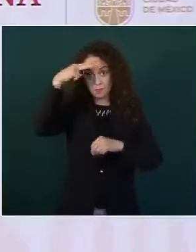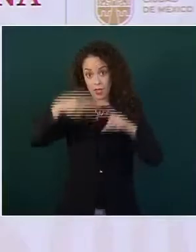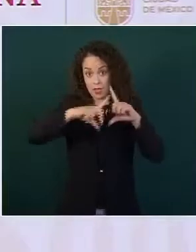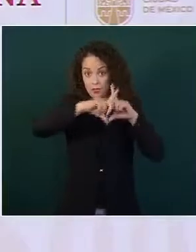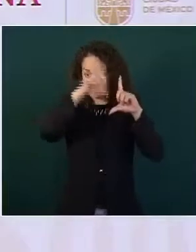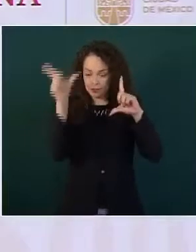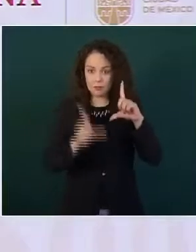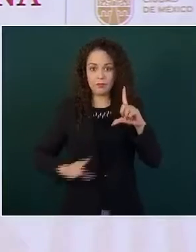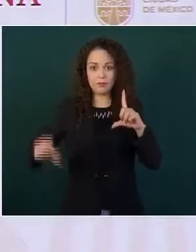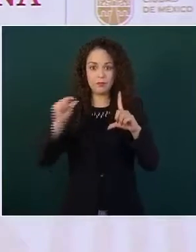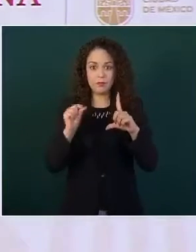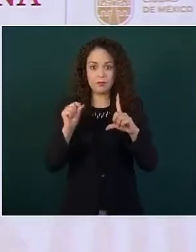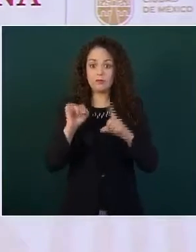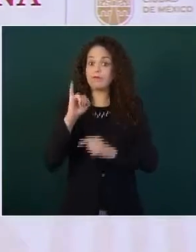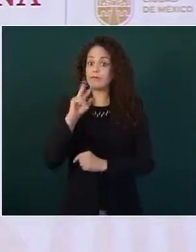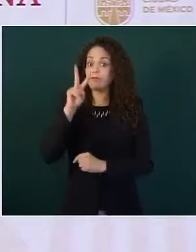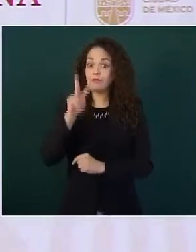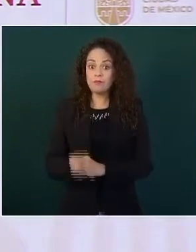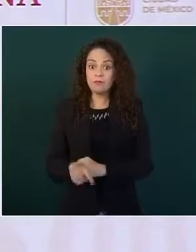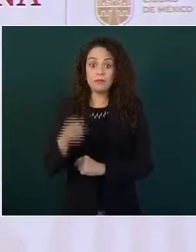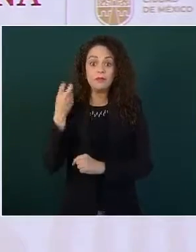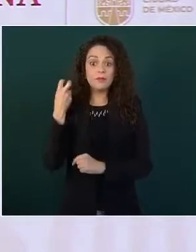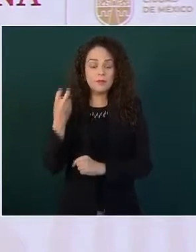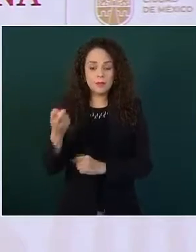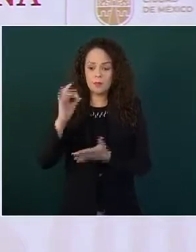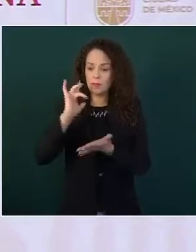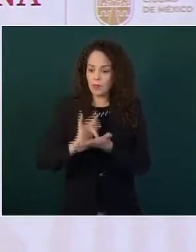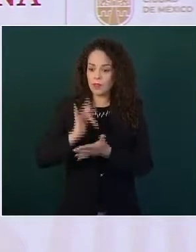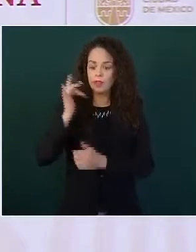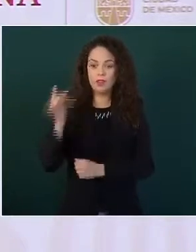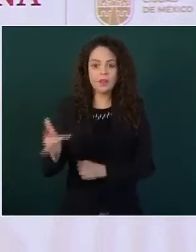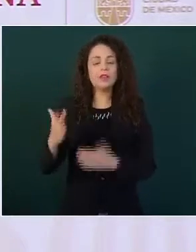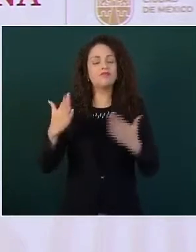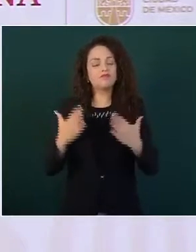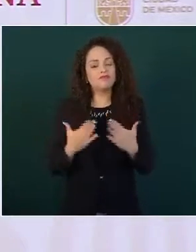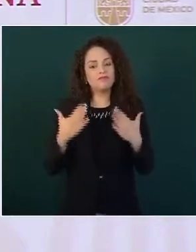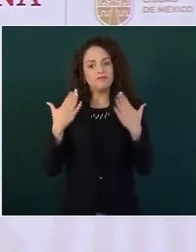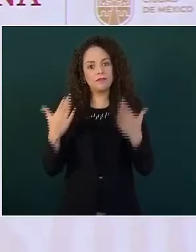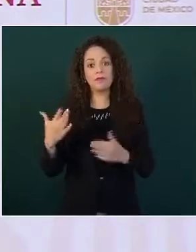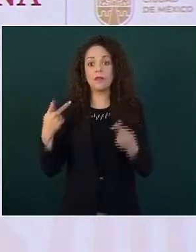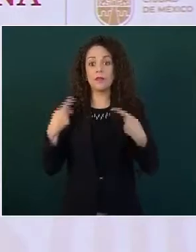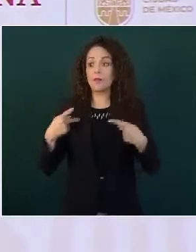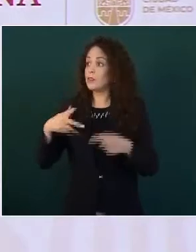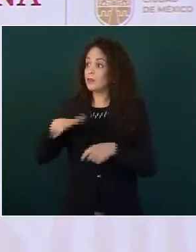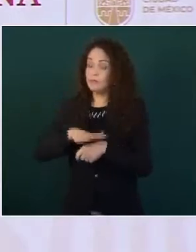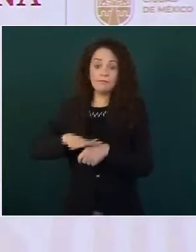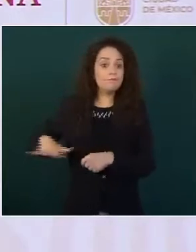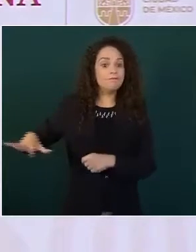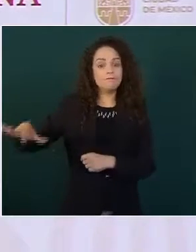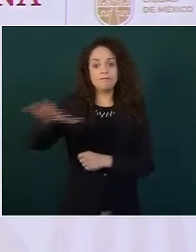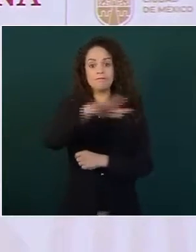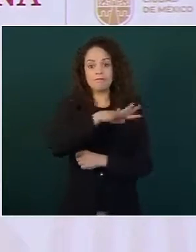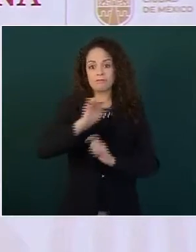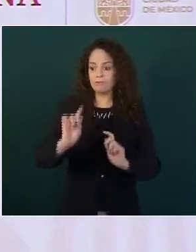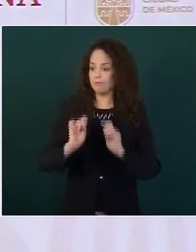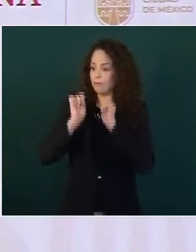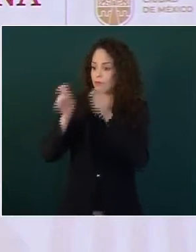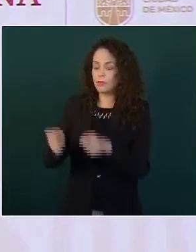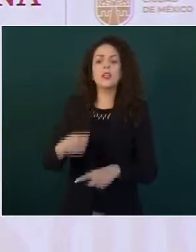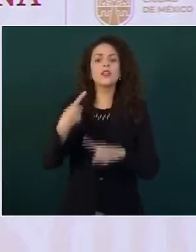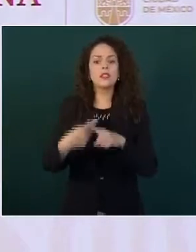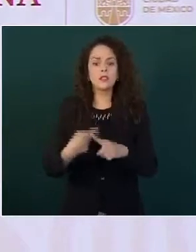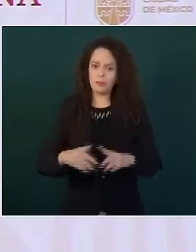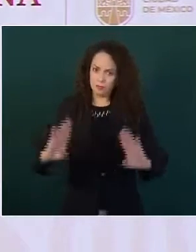Fortalezas que sin duda son el origen de la confianza de la ciudadanía le otorga al